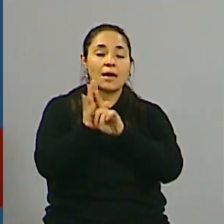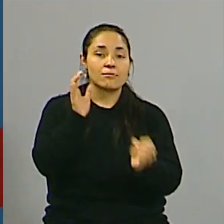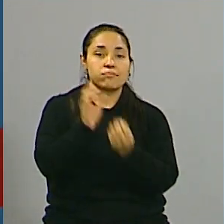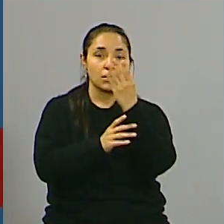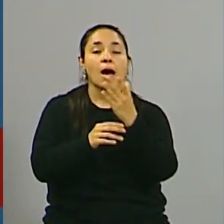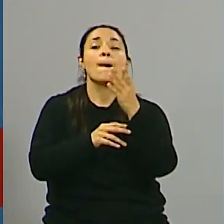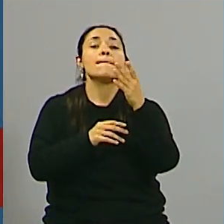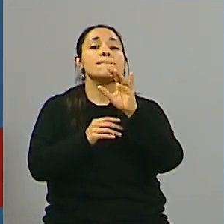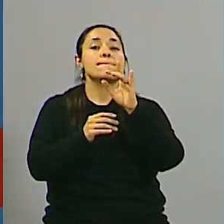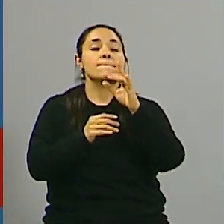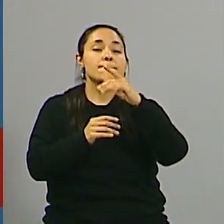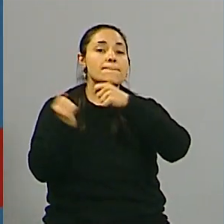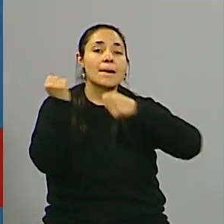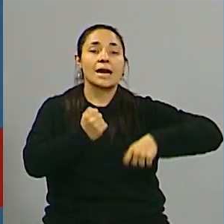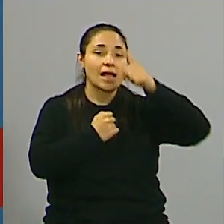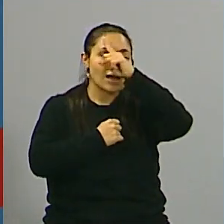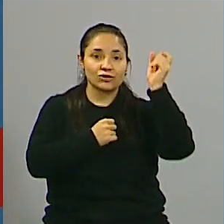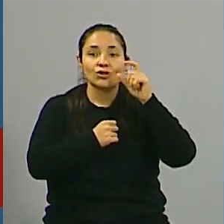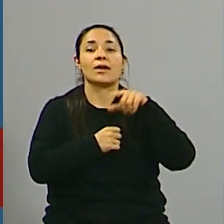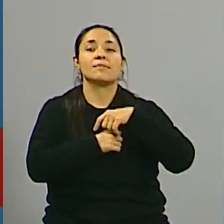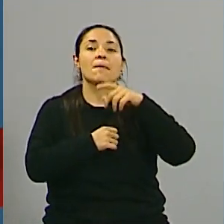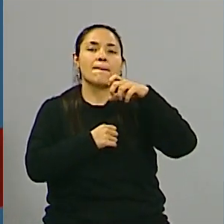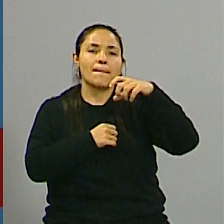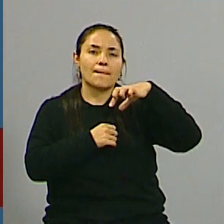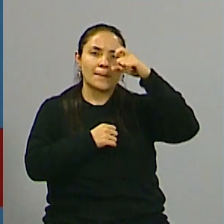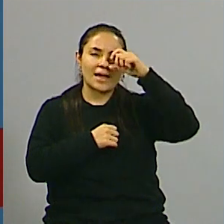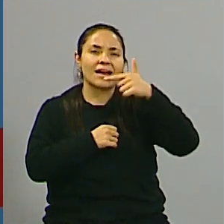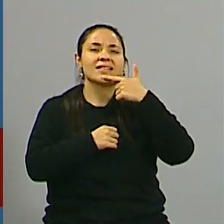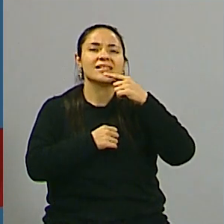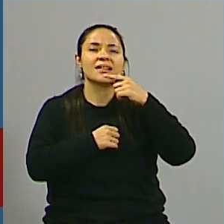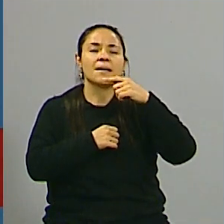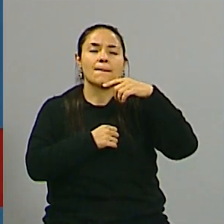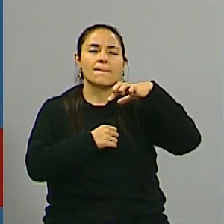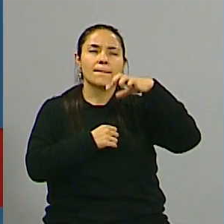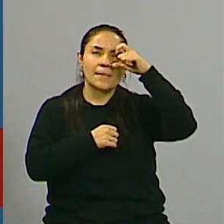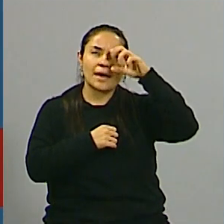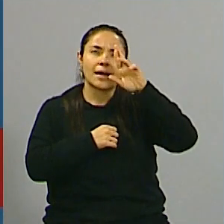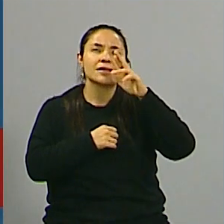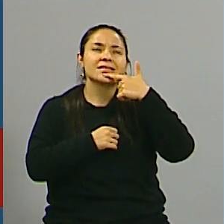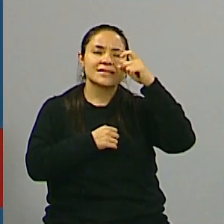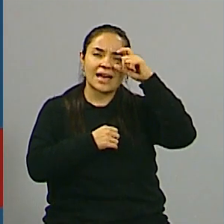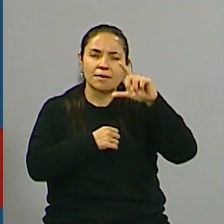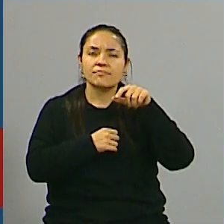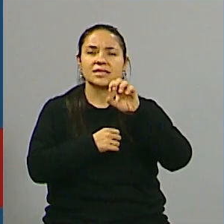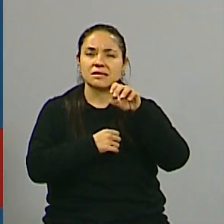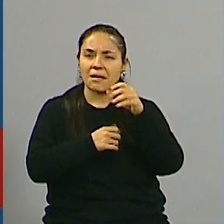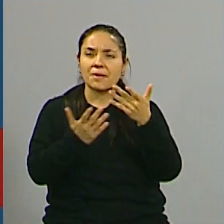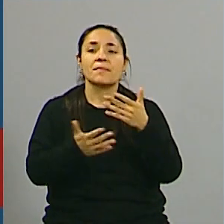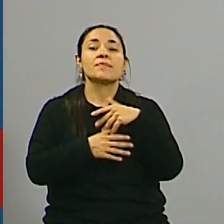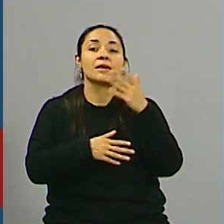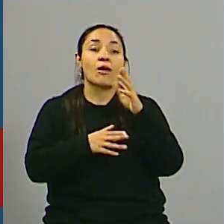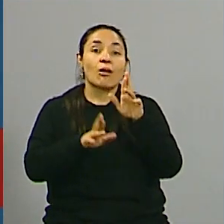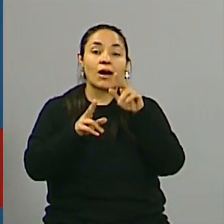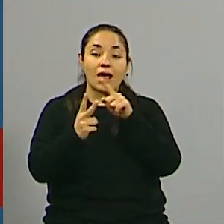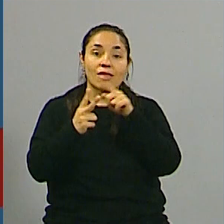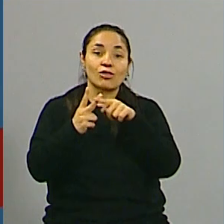se. Así que bueno, estamos muy contentos y esperamos que próximamente podamos estar trabajando en estas dos leyes para seguir avanzando. ¿Cómo